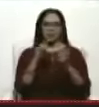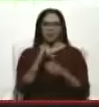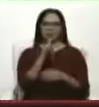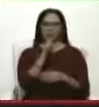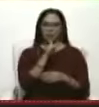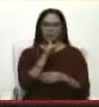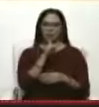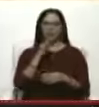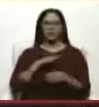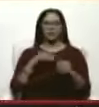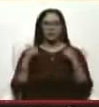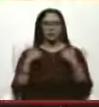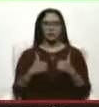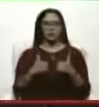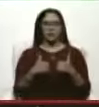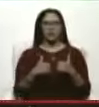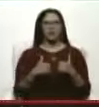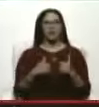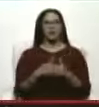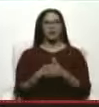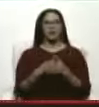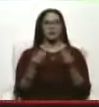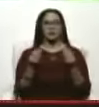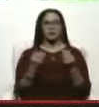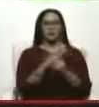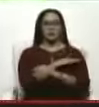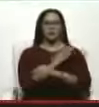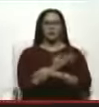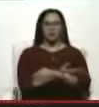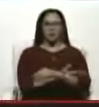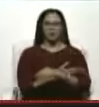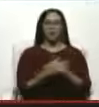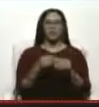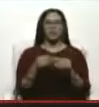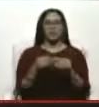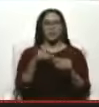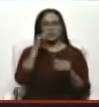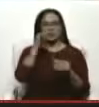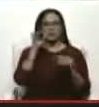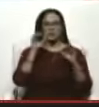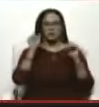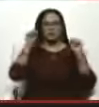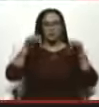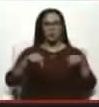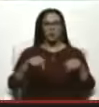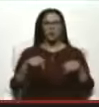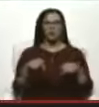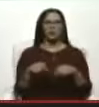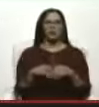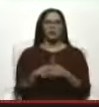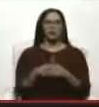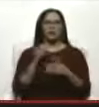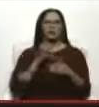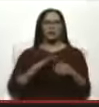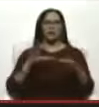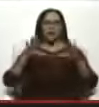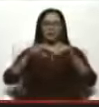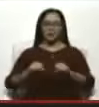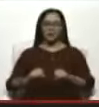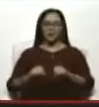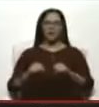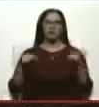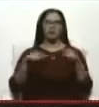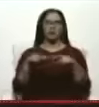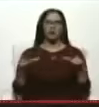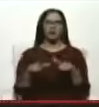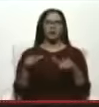que estoy bien. Ha sido bastante duro la cobertura del día de hoy. Quedamos atrapados en un lugar